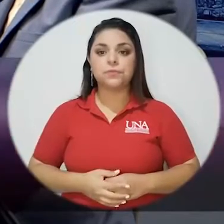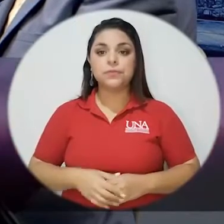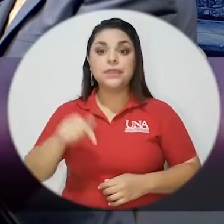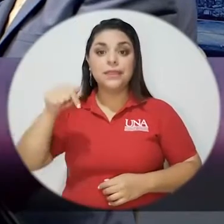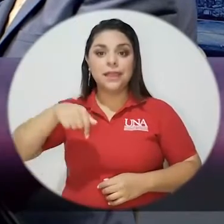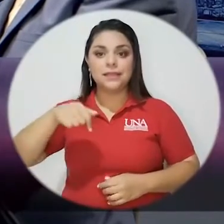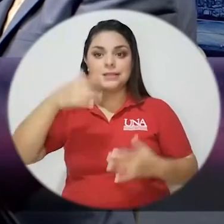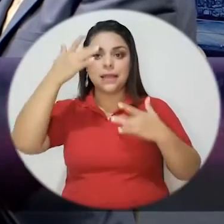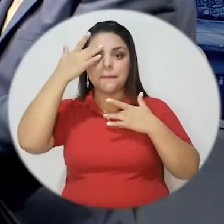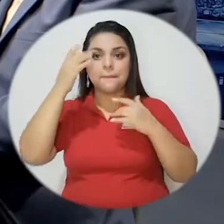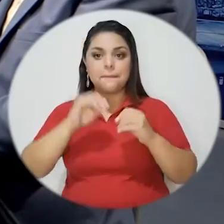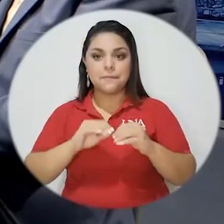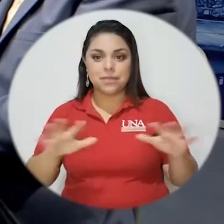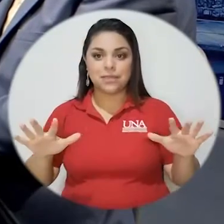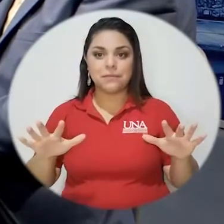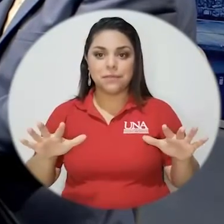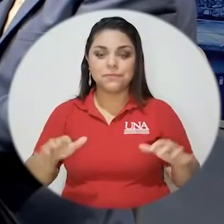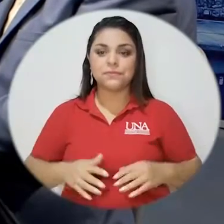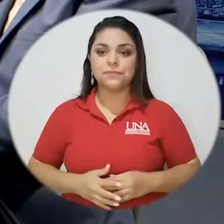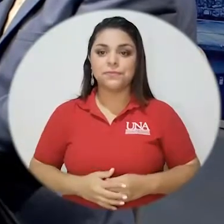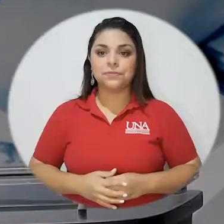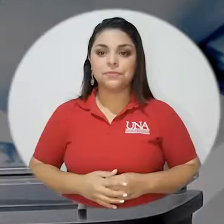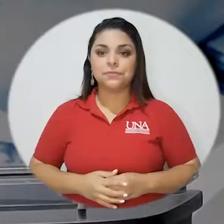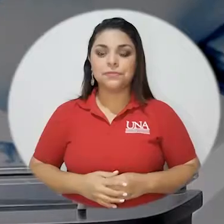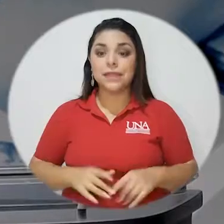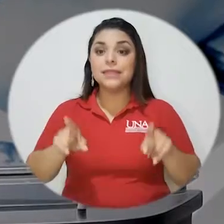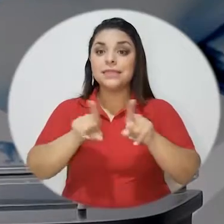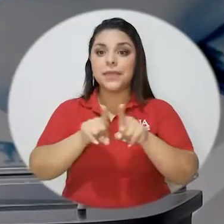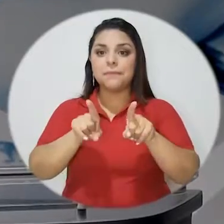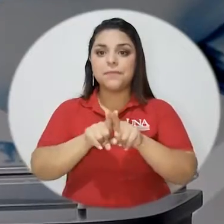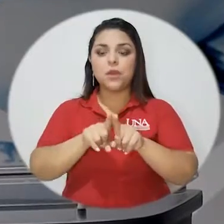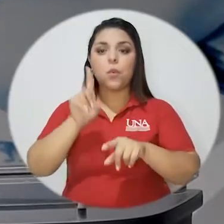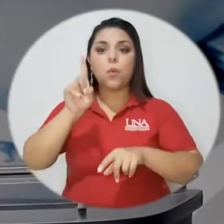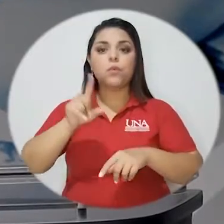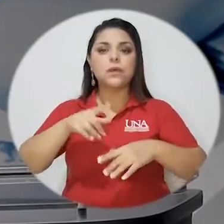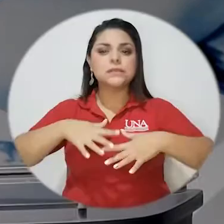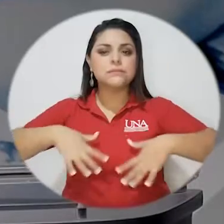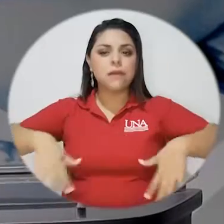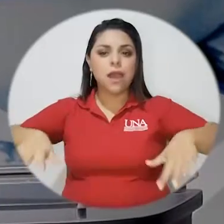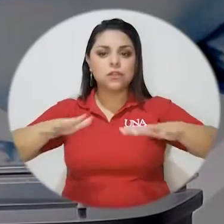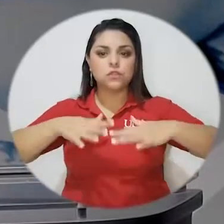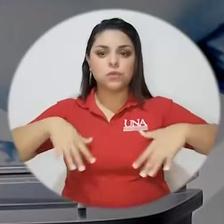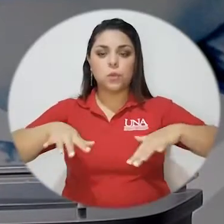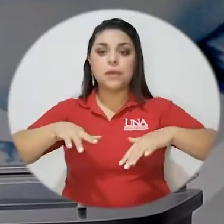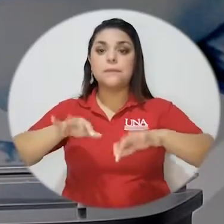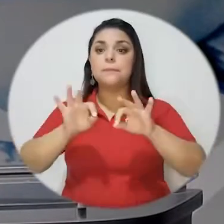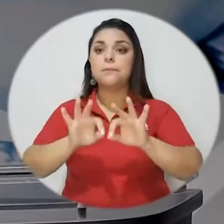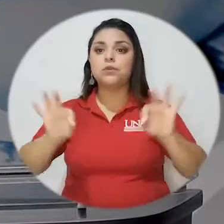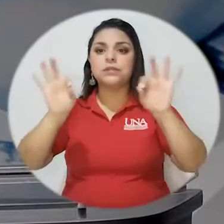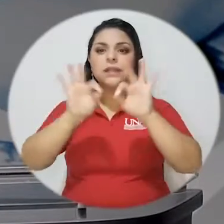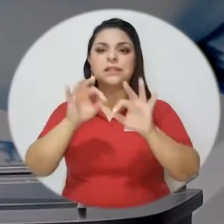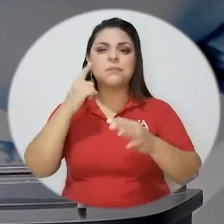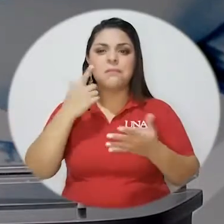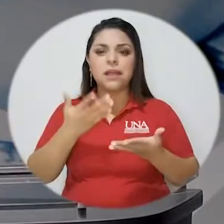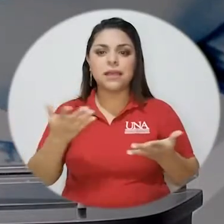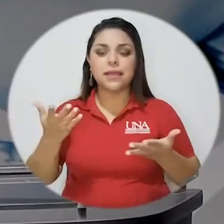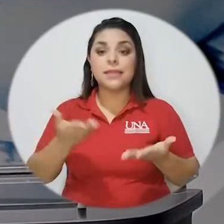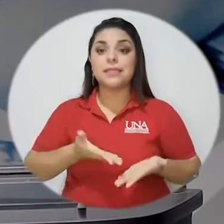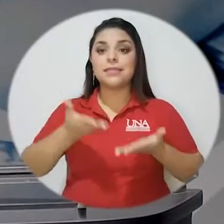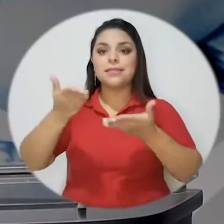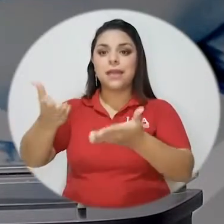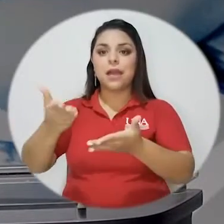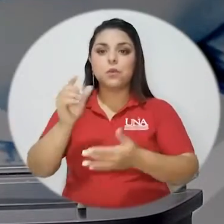esta pandemia. Y ha sido también un espacio importante para llevar un poco de luz,